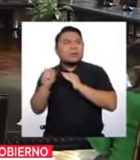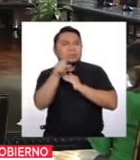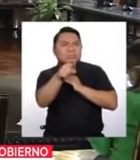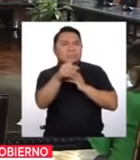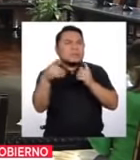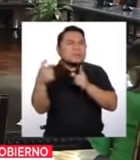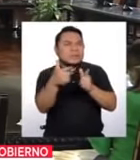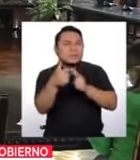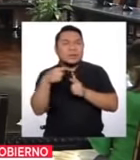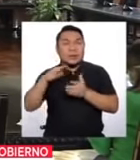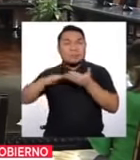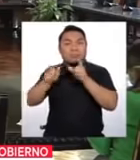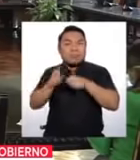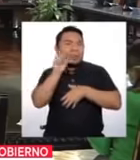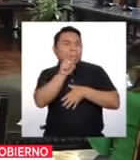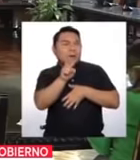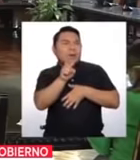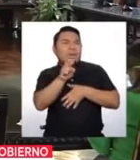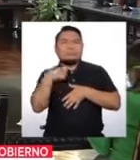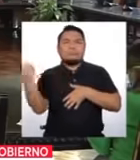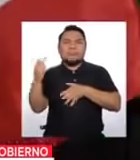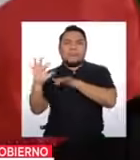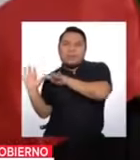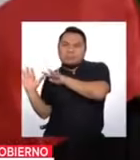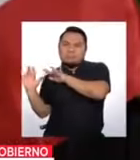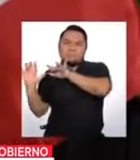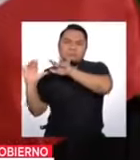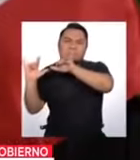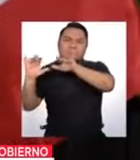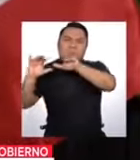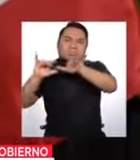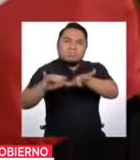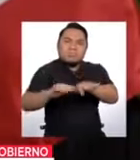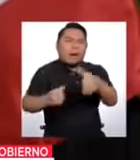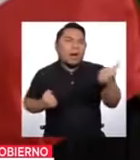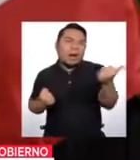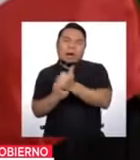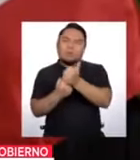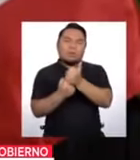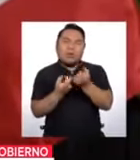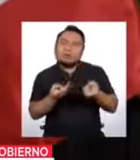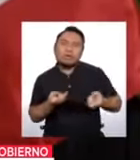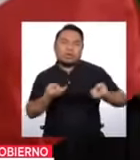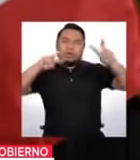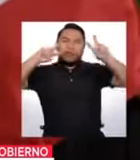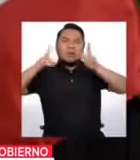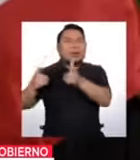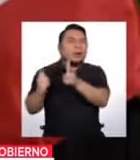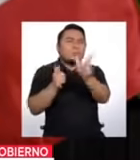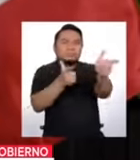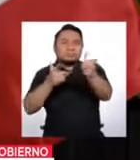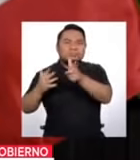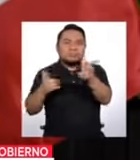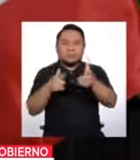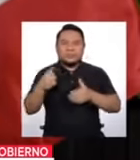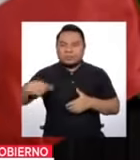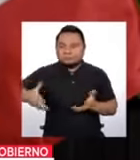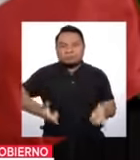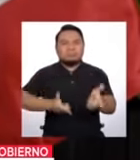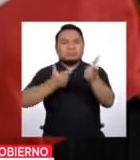las Fuerzas Armadas para poder resistir. Y el pueblo, sin distingo absoluto de